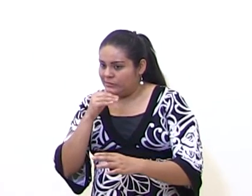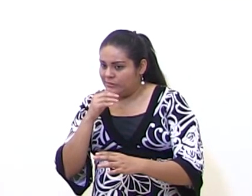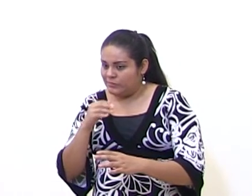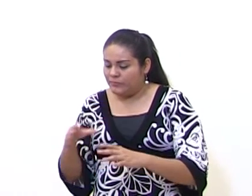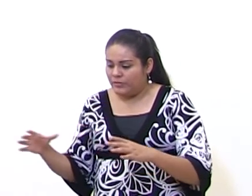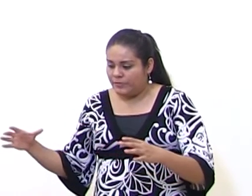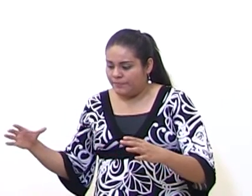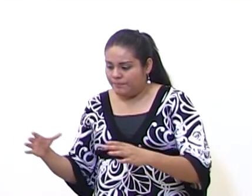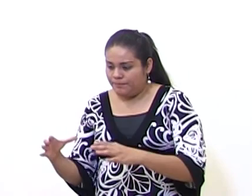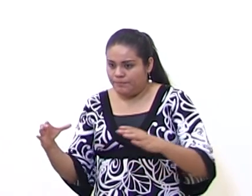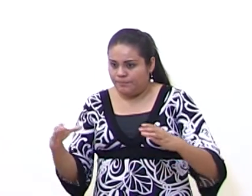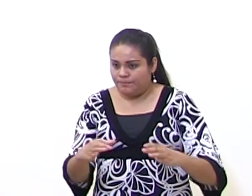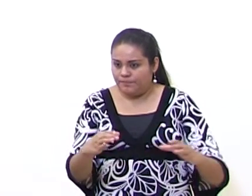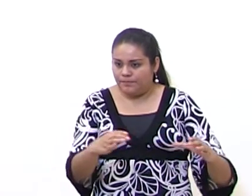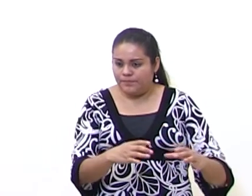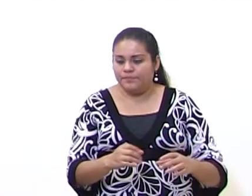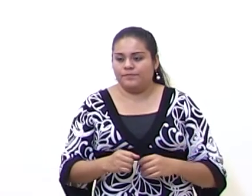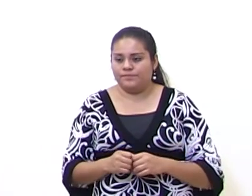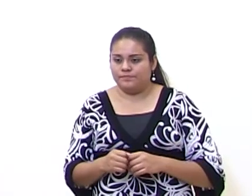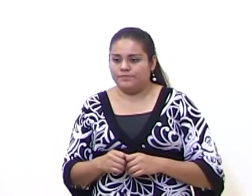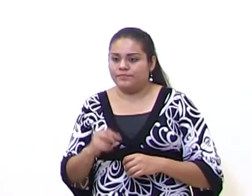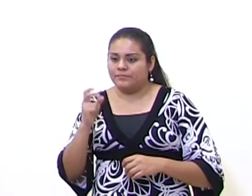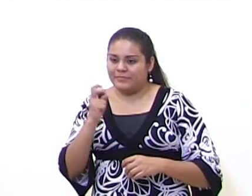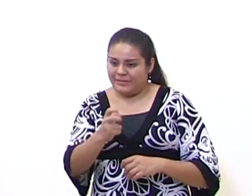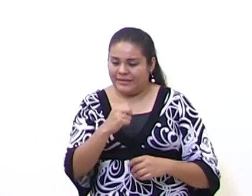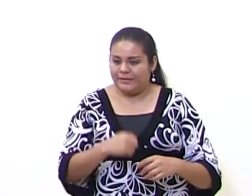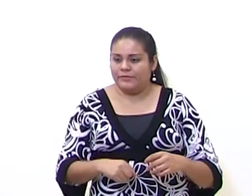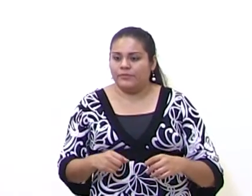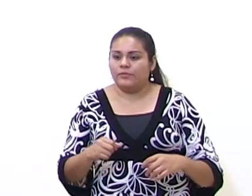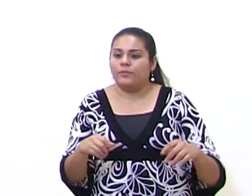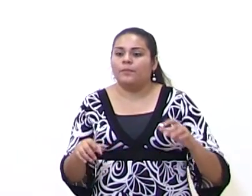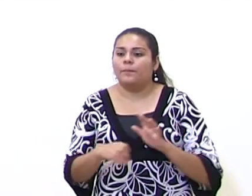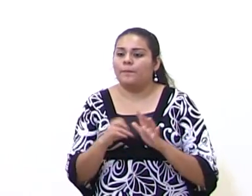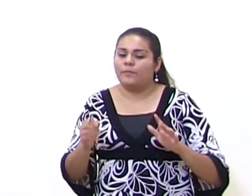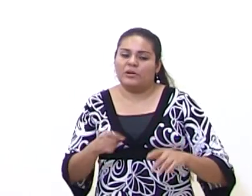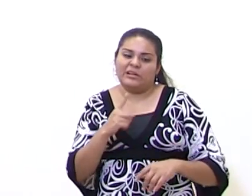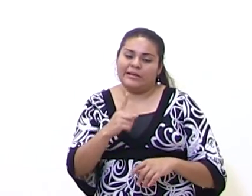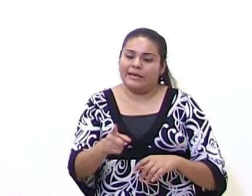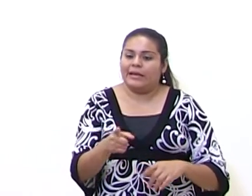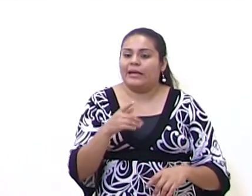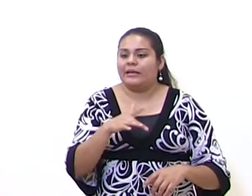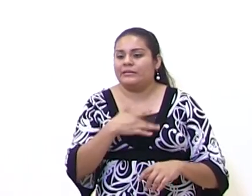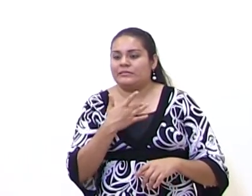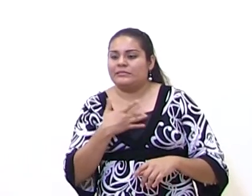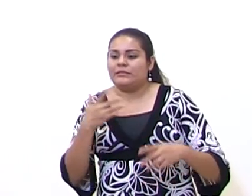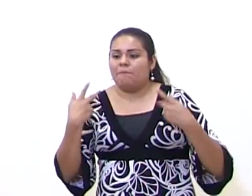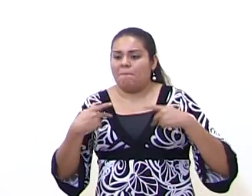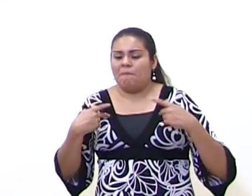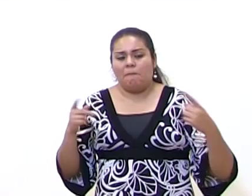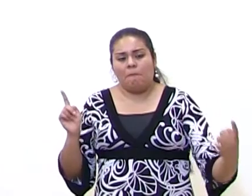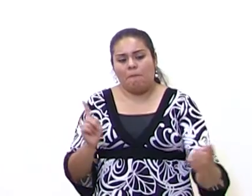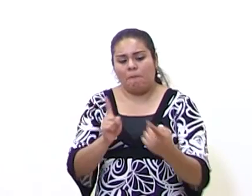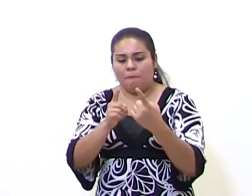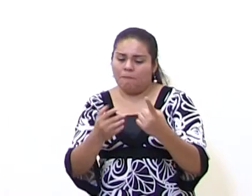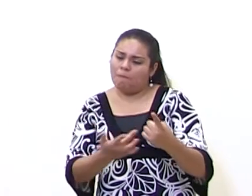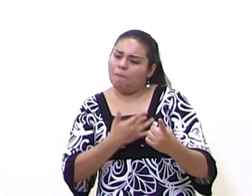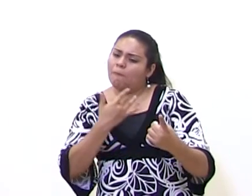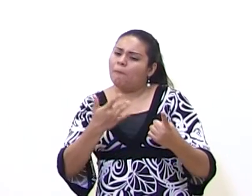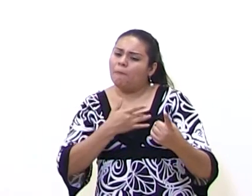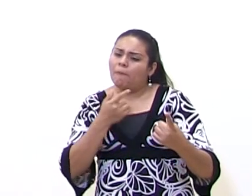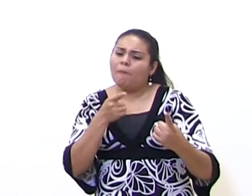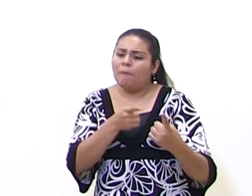ellos nos responden en función de sus preferencias, en función de sus deseos, que hace que